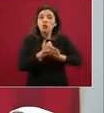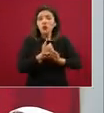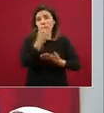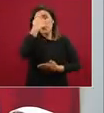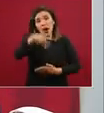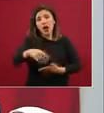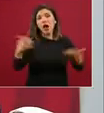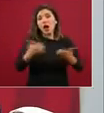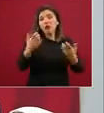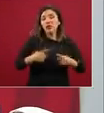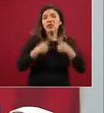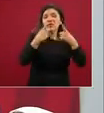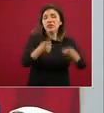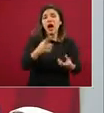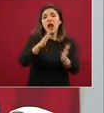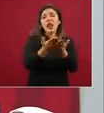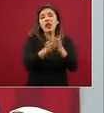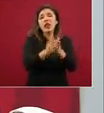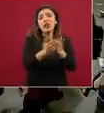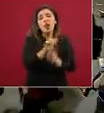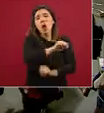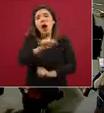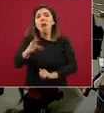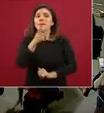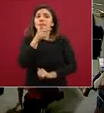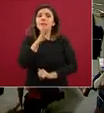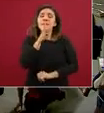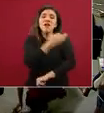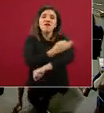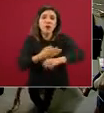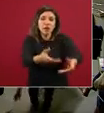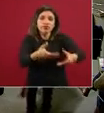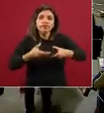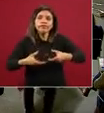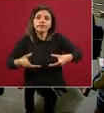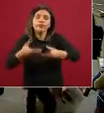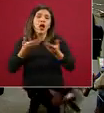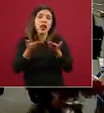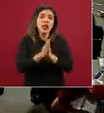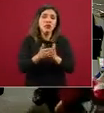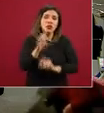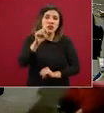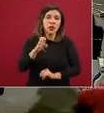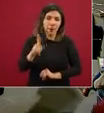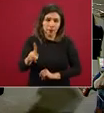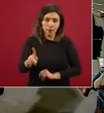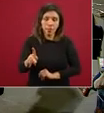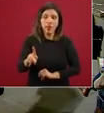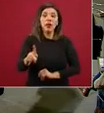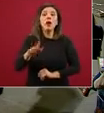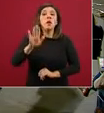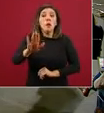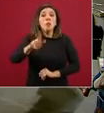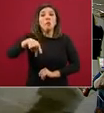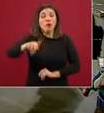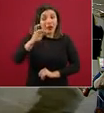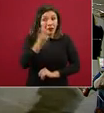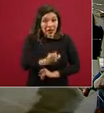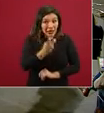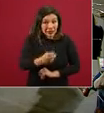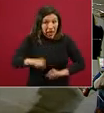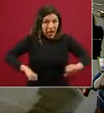ayudarán a hacerle llegar a madres y padres de familia estos libros, pero es una